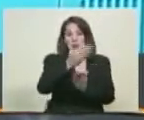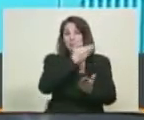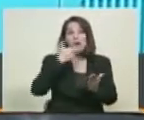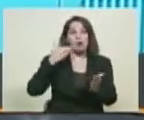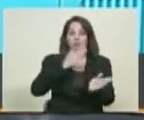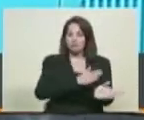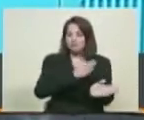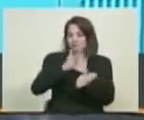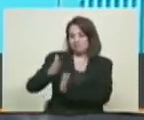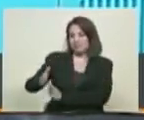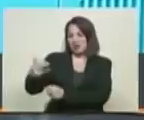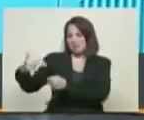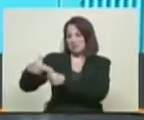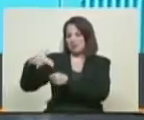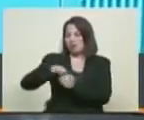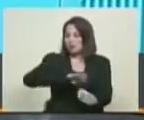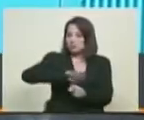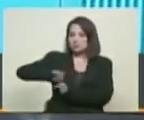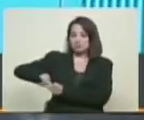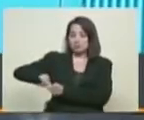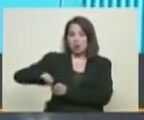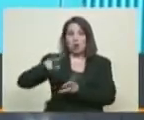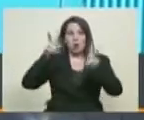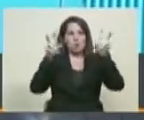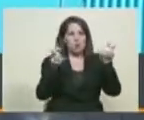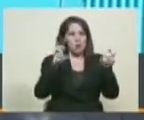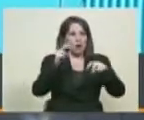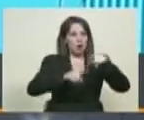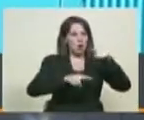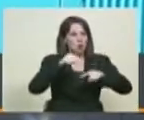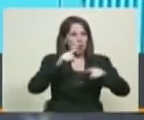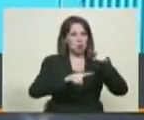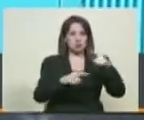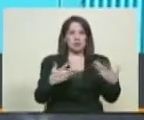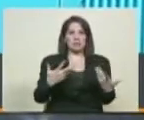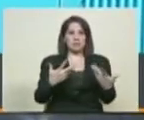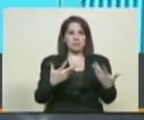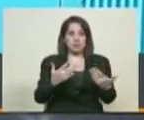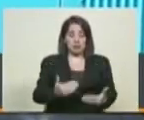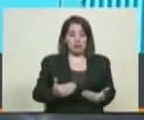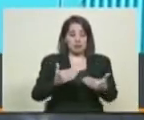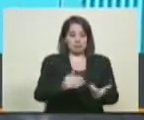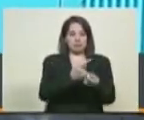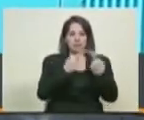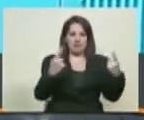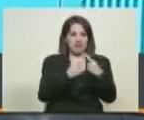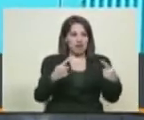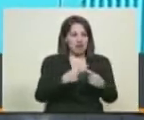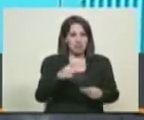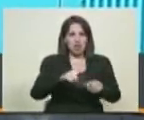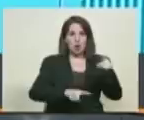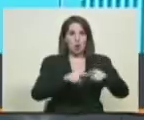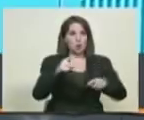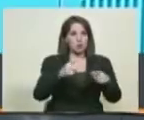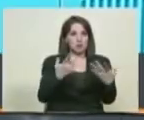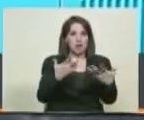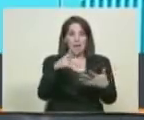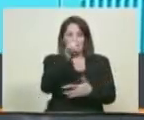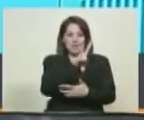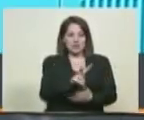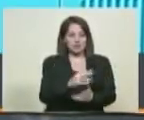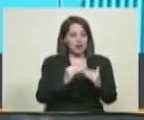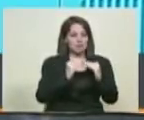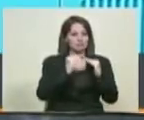va a ser superior a todo lo que nosotros hemos vivido, porque va a ser la etapa de la diversificación de una Venezuela